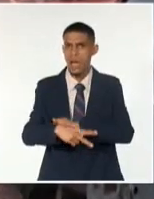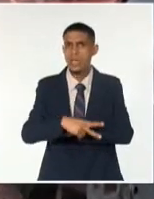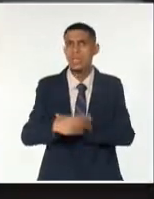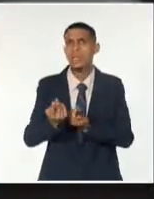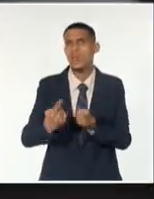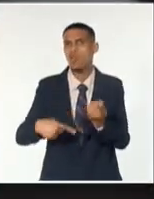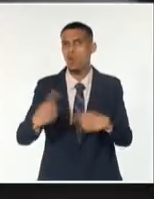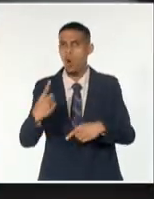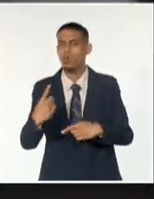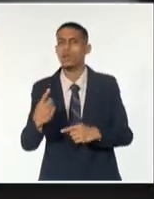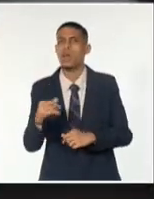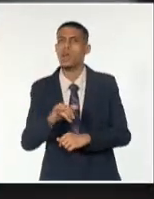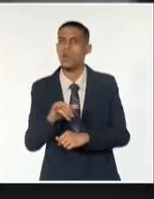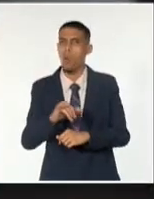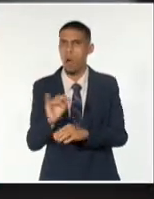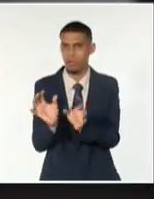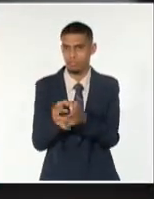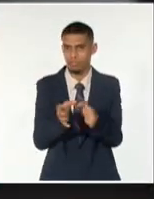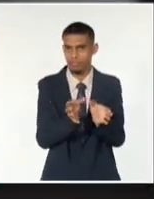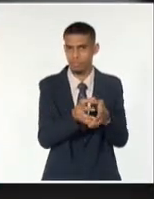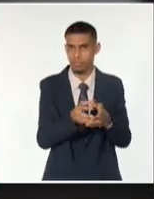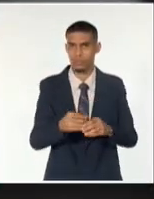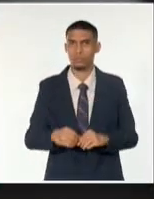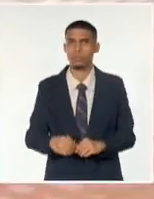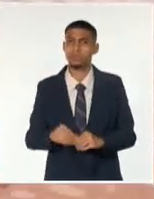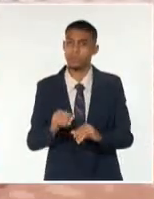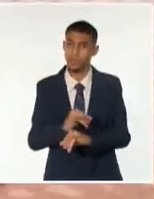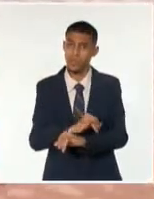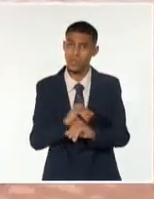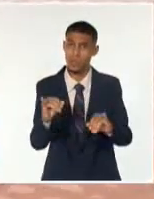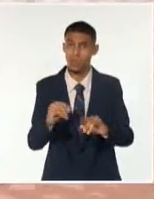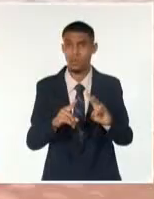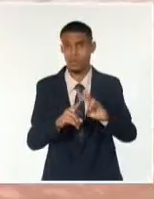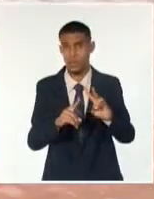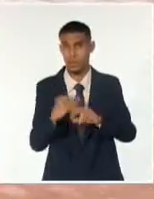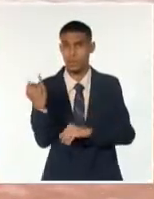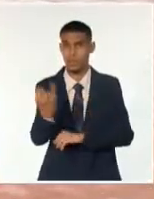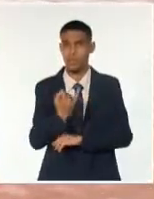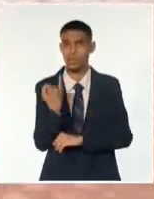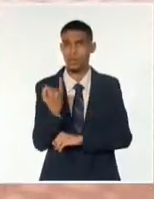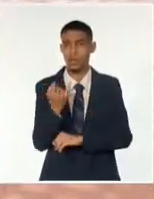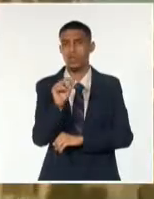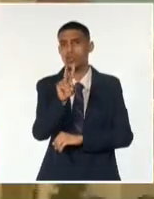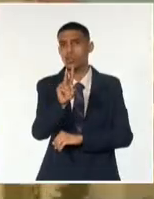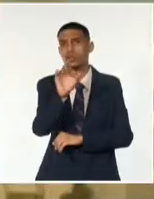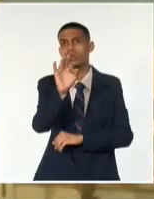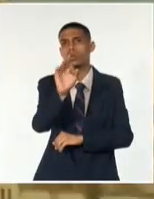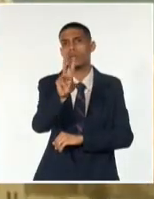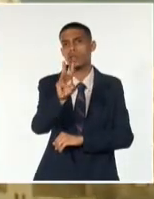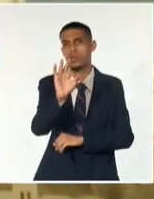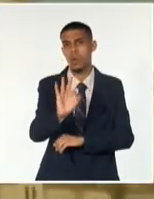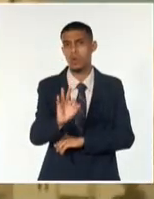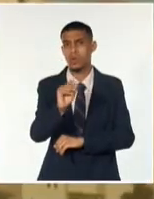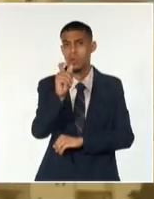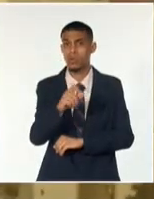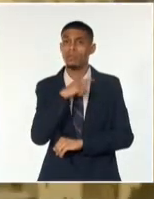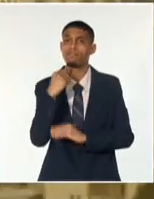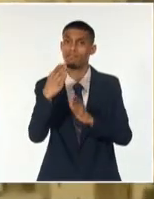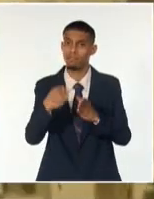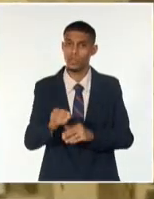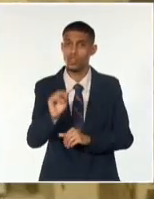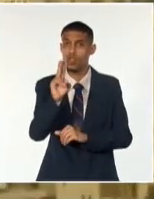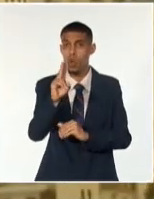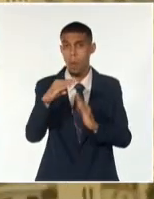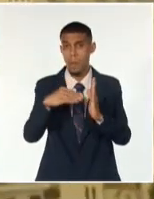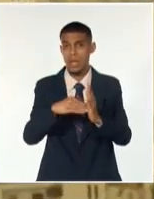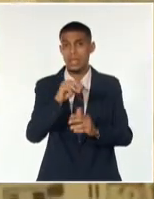las fuerzas de ocupación. Según reportes de prensa, al menos 238 personas resultaron fallecidas y más de